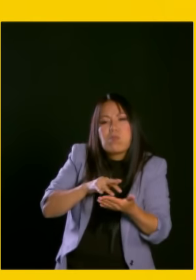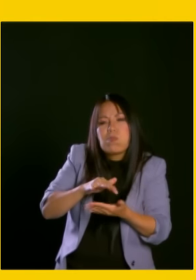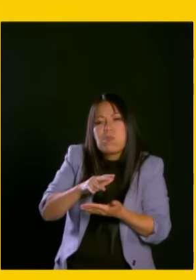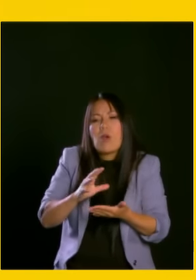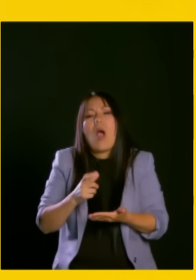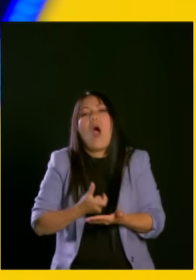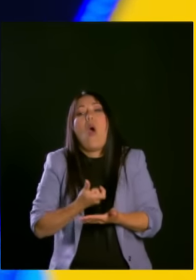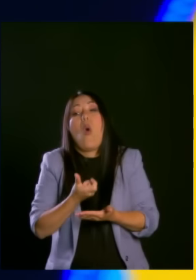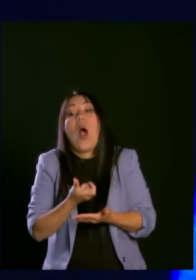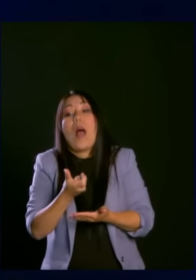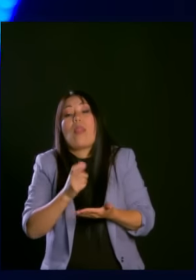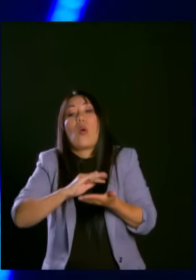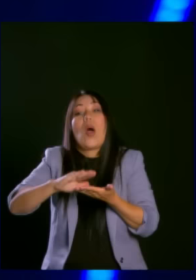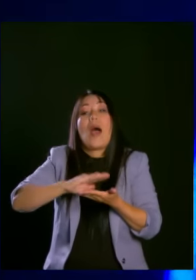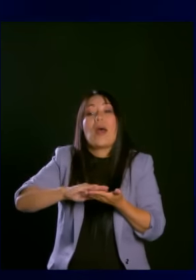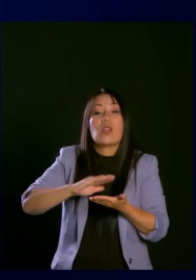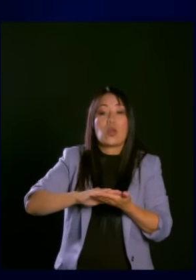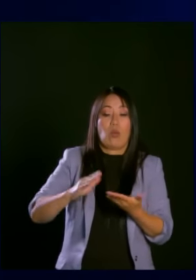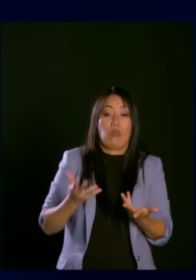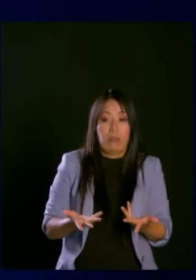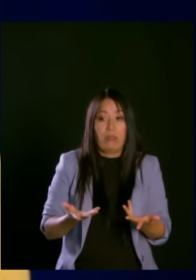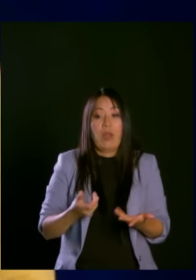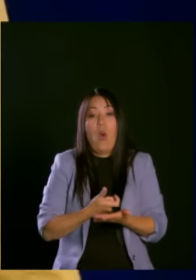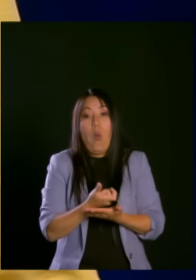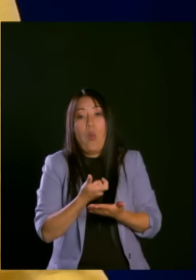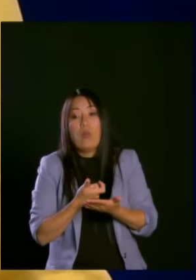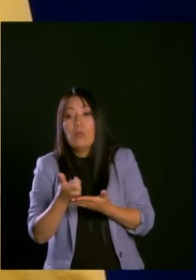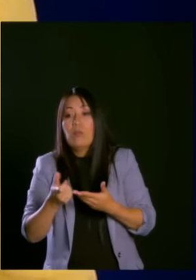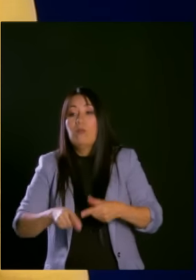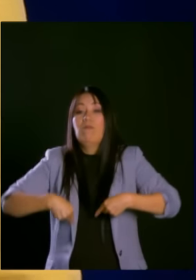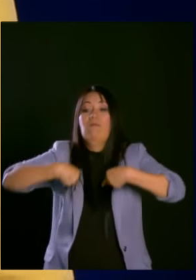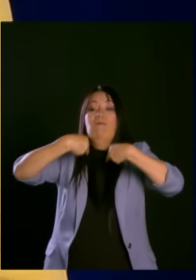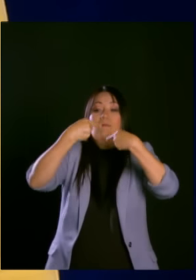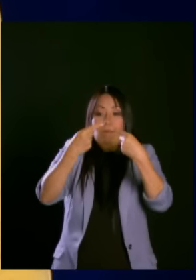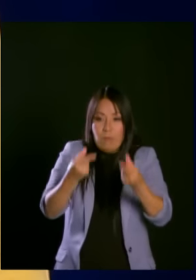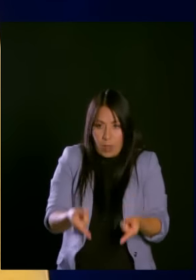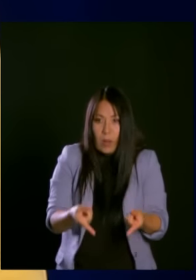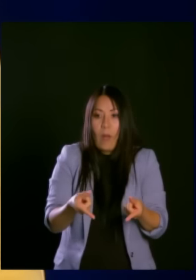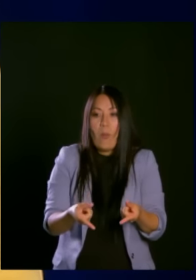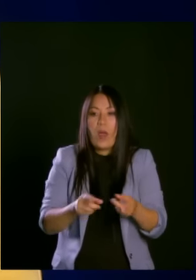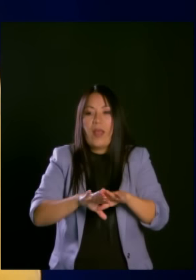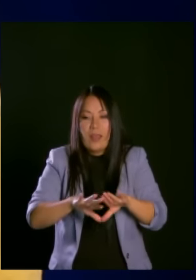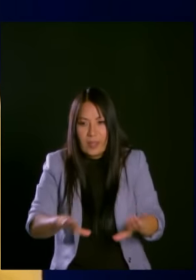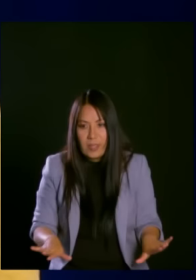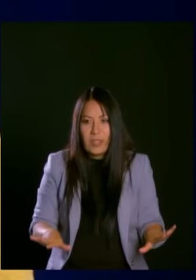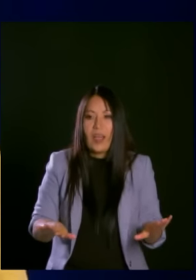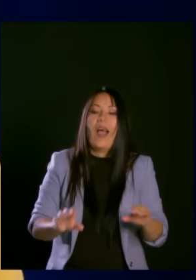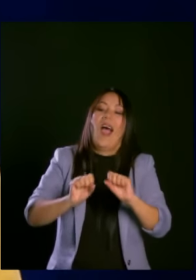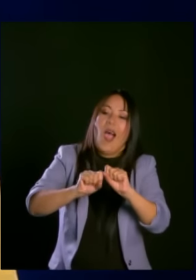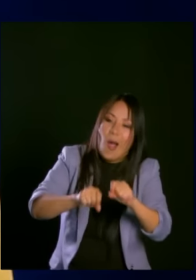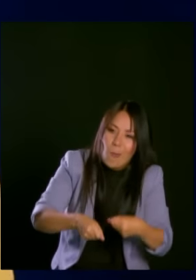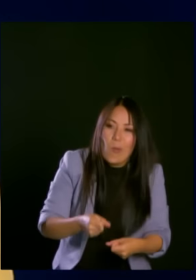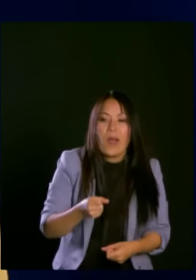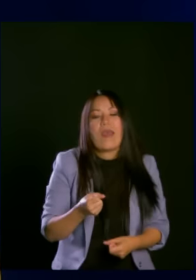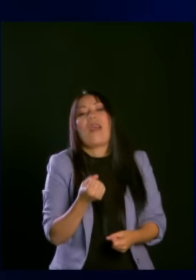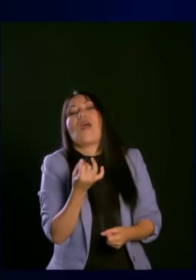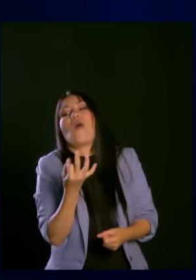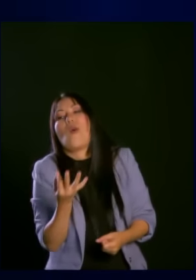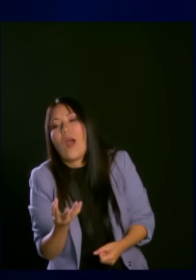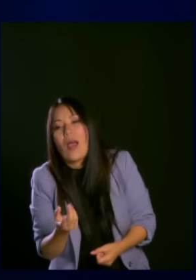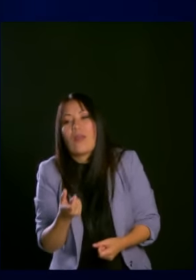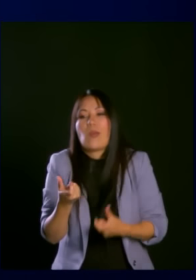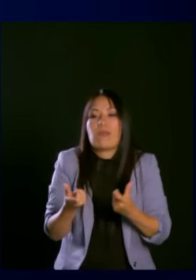sí. Y entonces puede llegar un día a sentarse a contar utilidades. O si lo va a terminar o no lo va